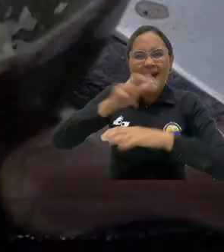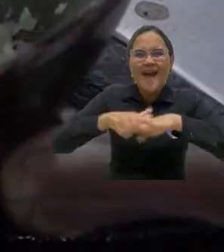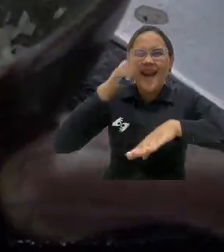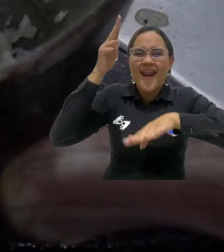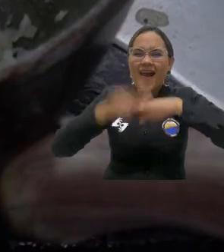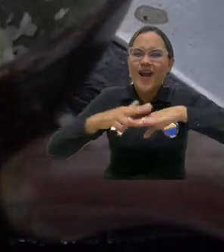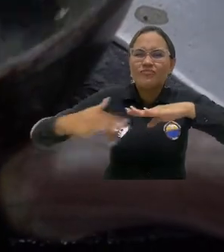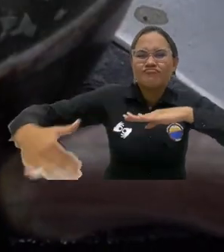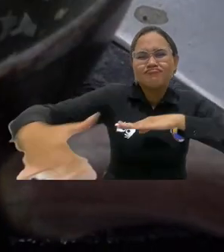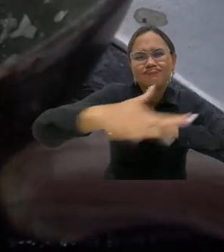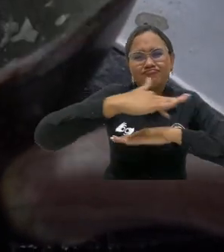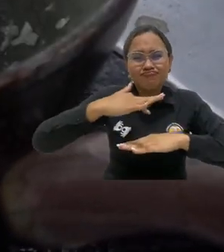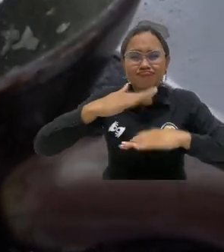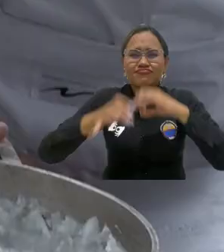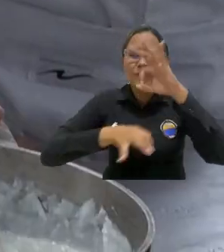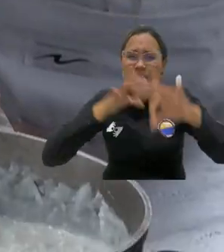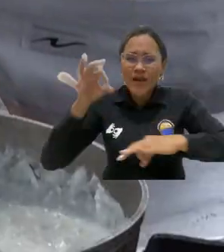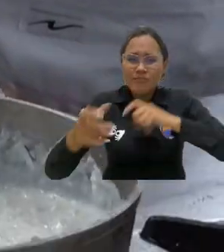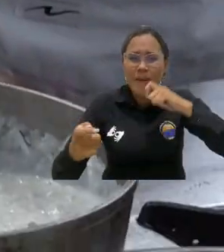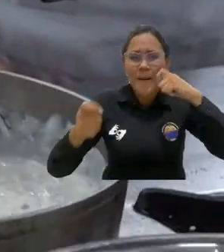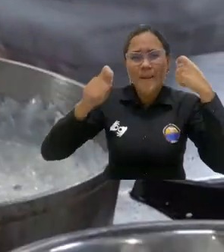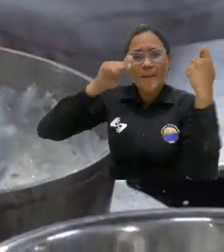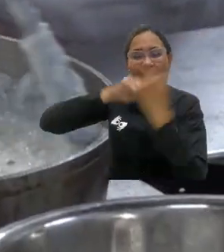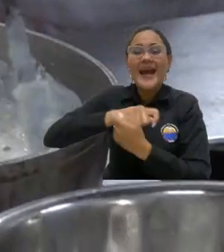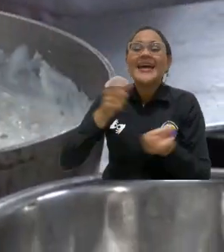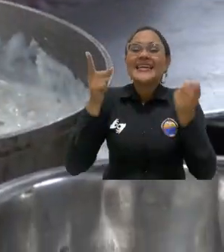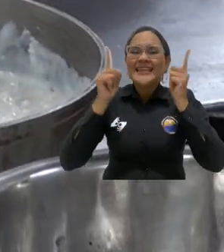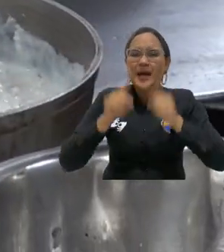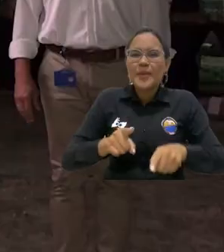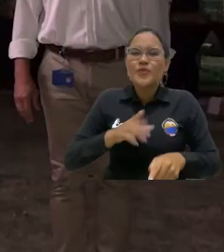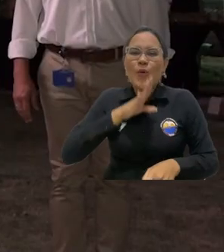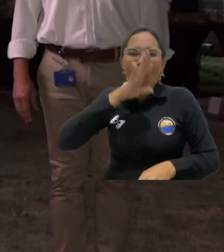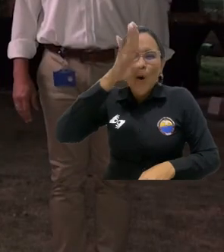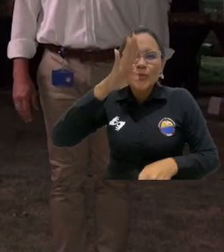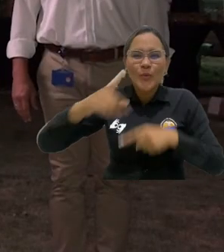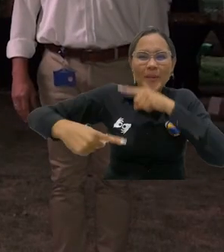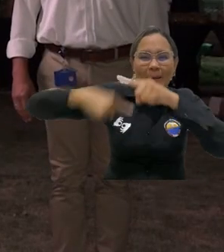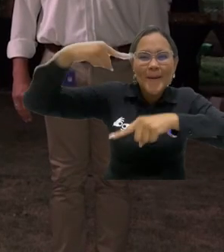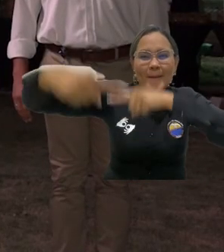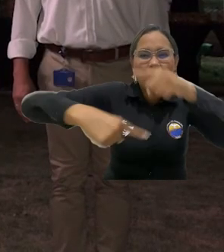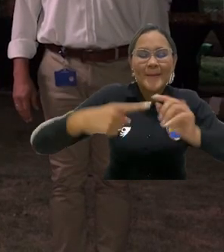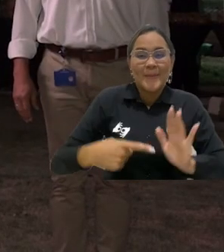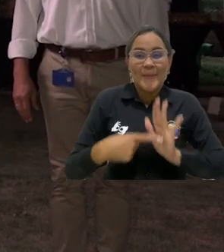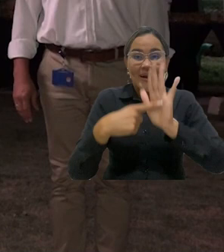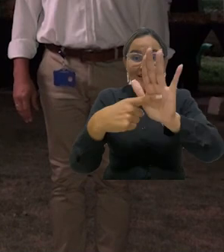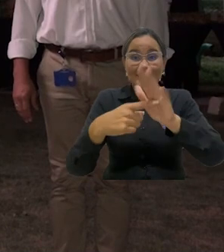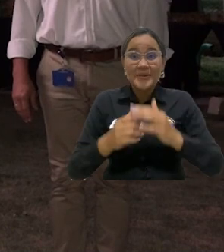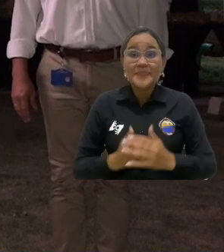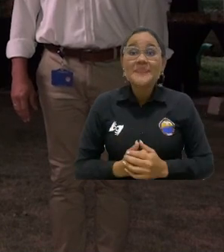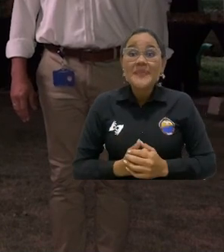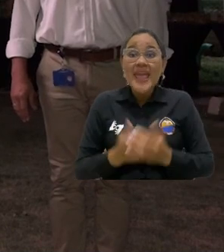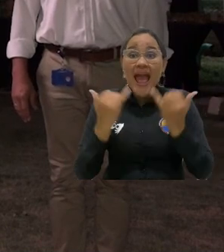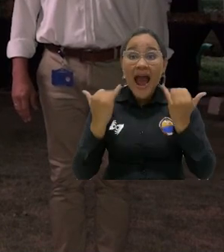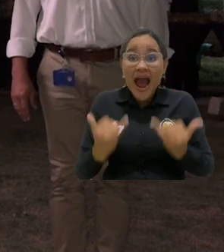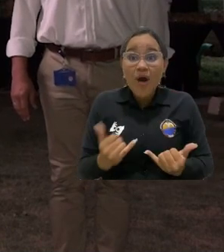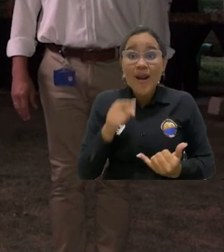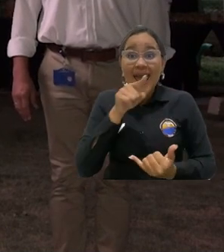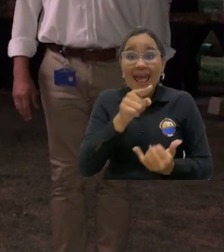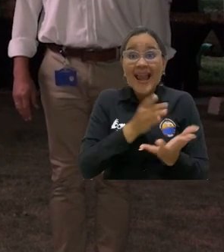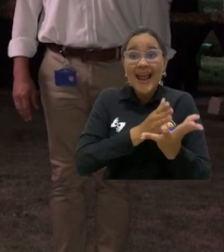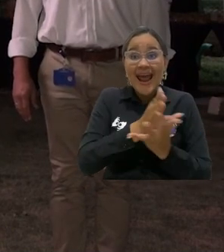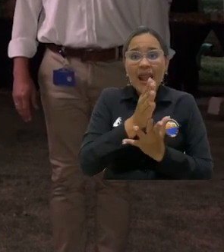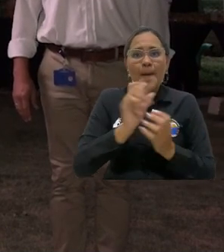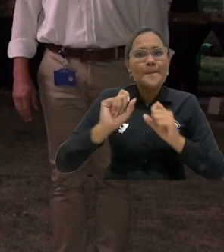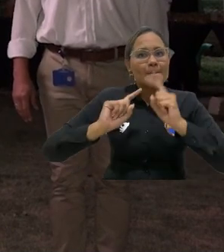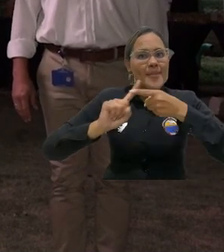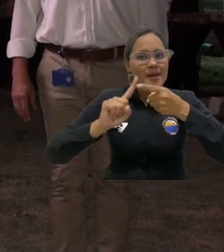recetas esas técnicas de cocina ancestrales pero también volver a lo básico y nos dieron un ejemplo un programa que se acreditó primero internacionalmente y ahora está